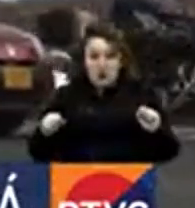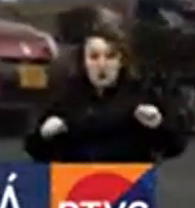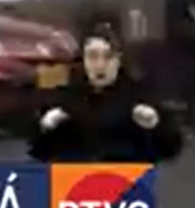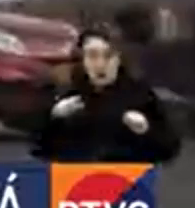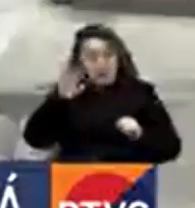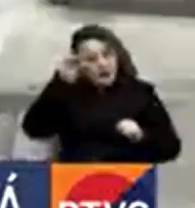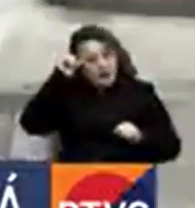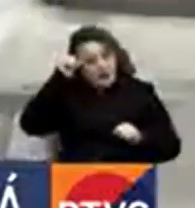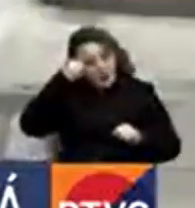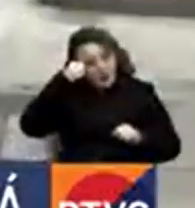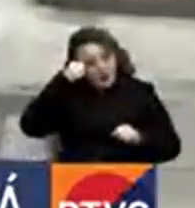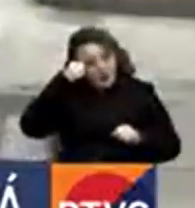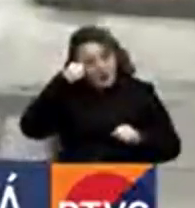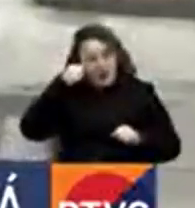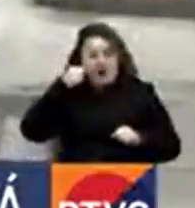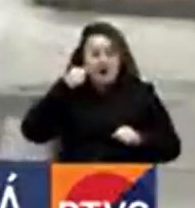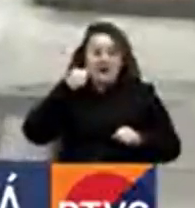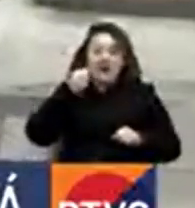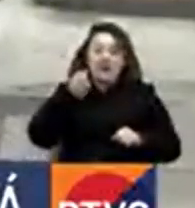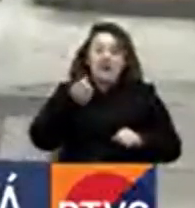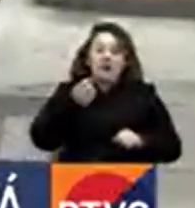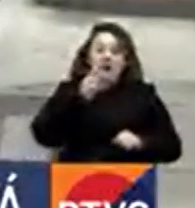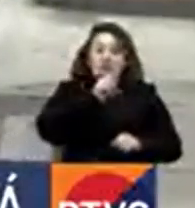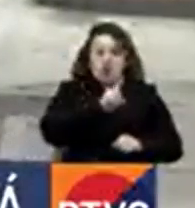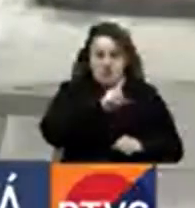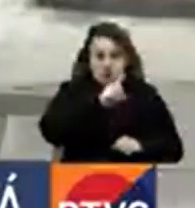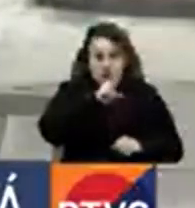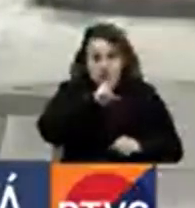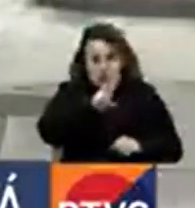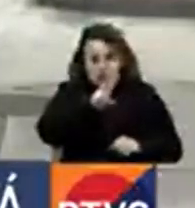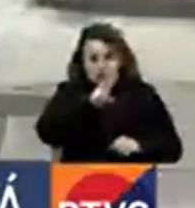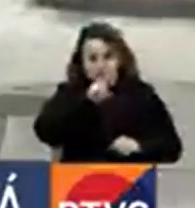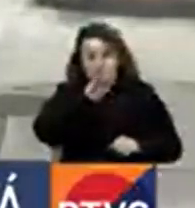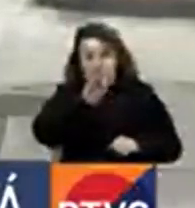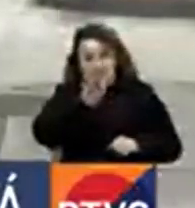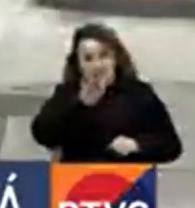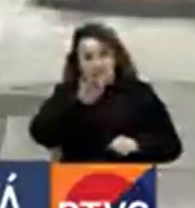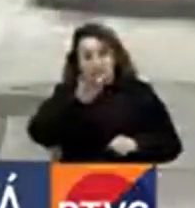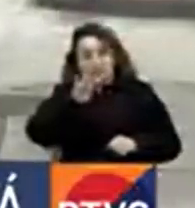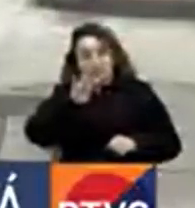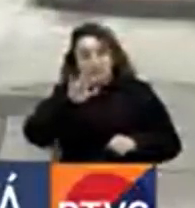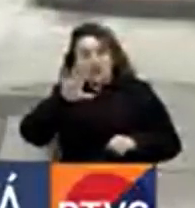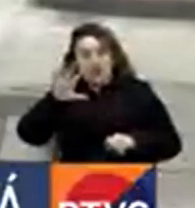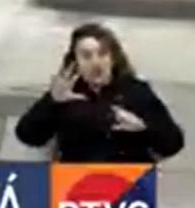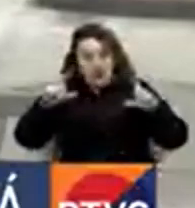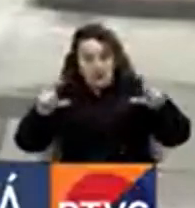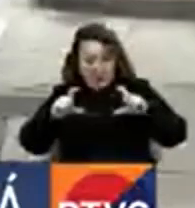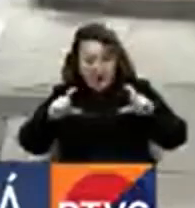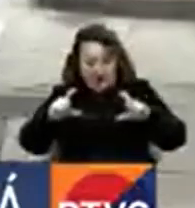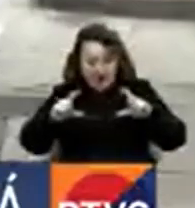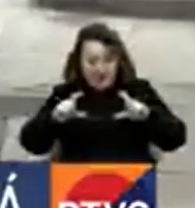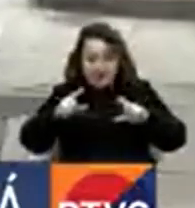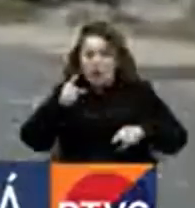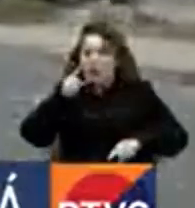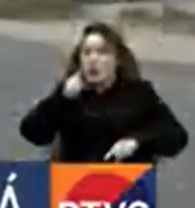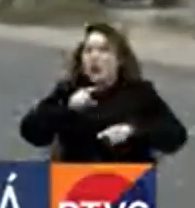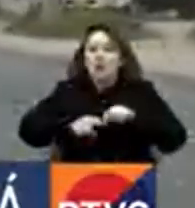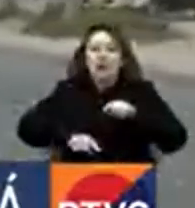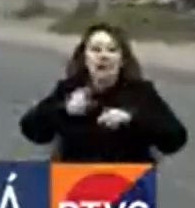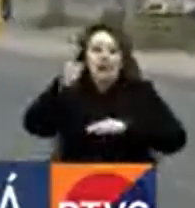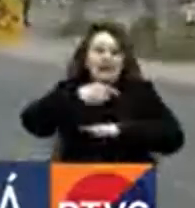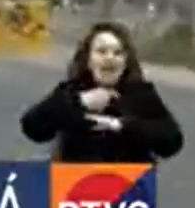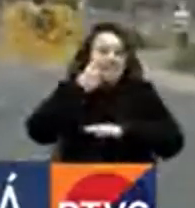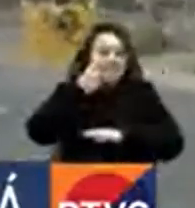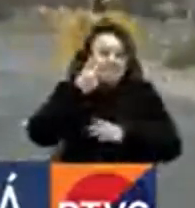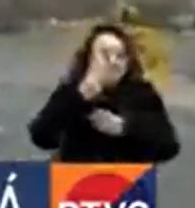recordemos que los vehículos terminados en 1, 2, 3, 4 y 5 no podrán circular los días pares,